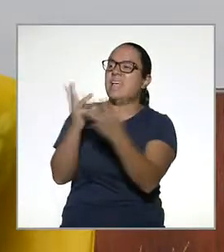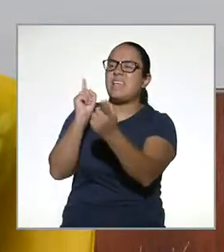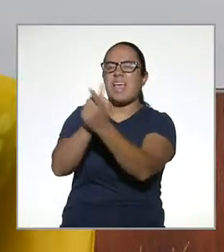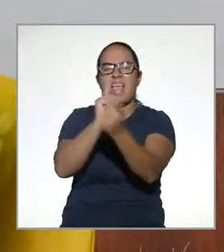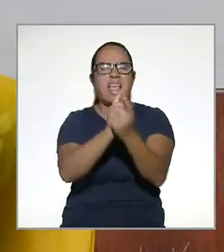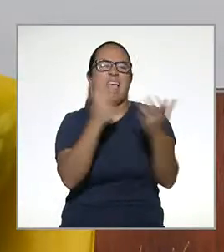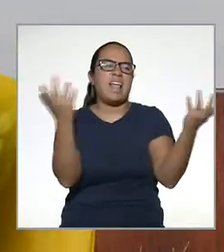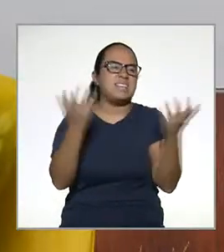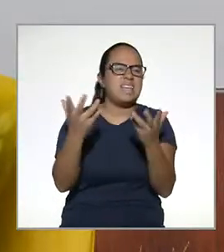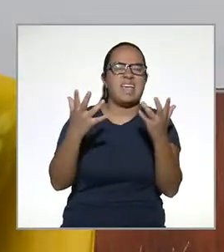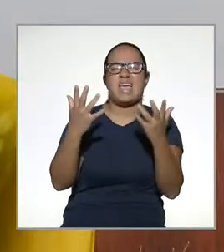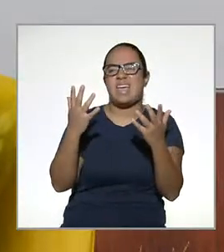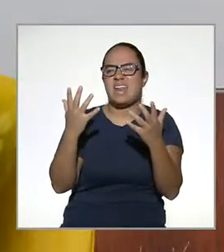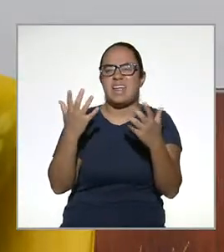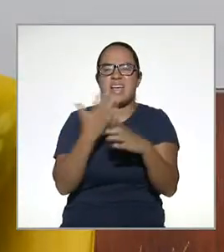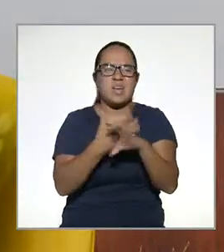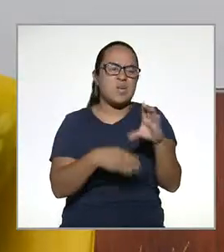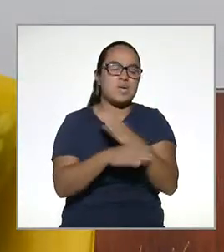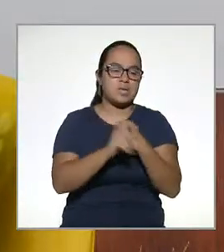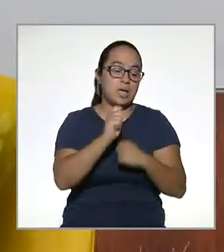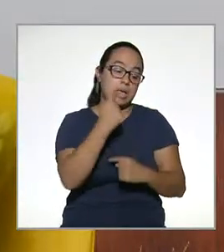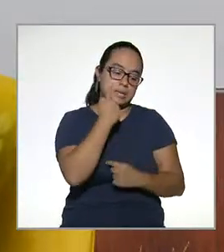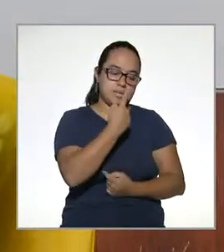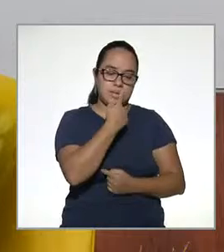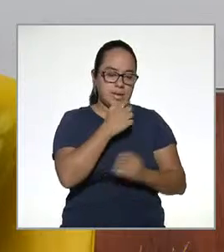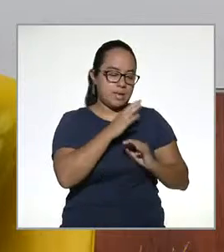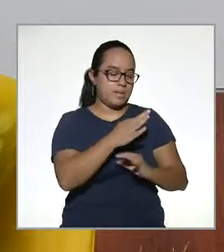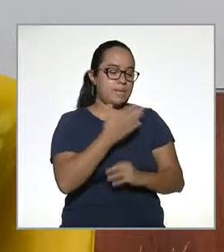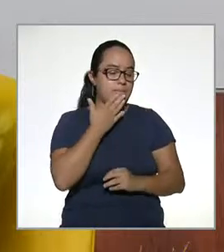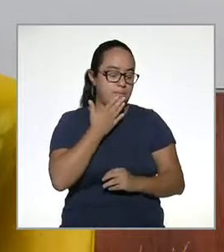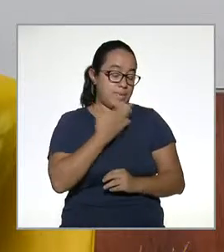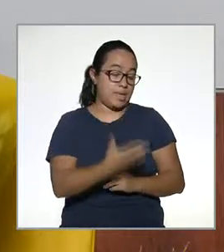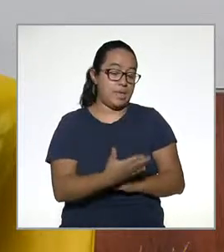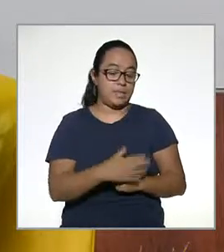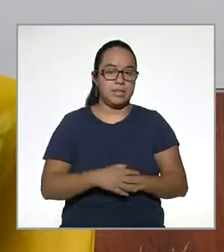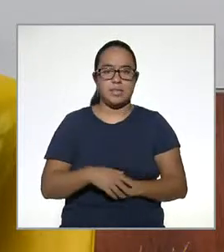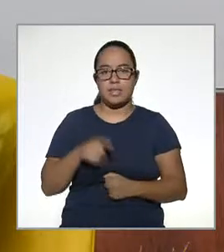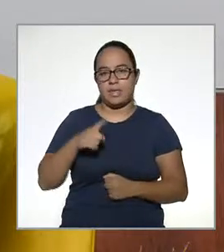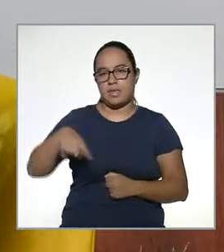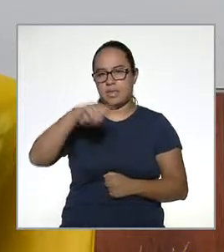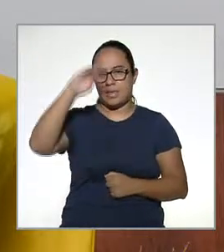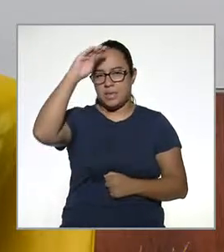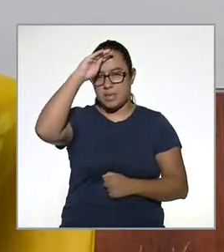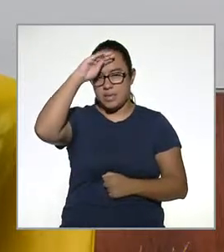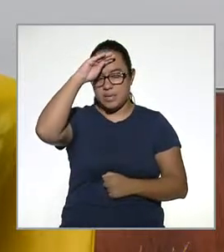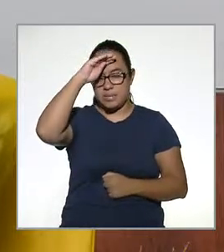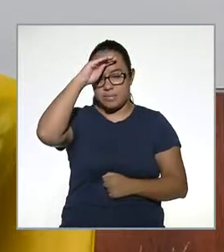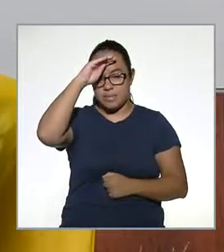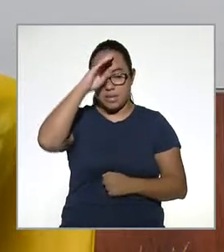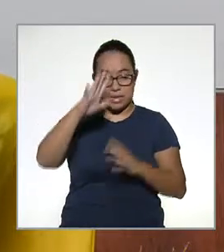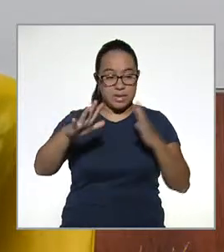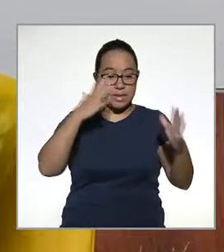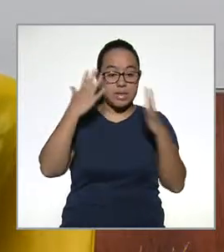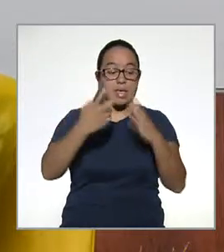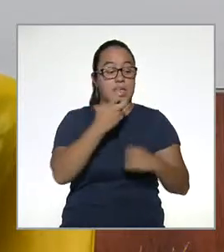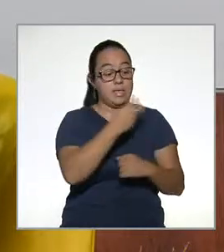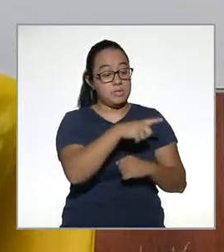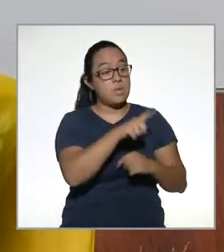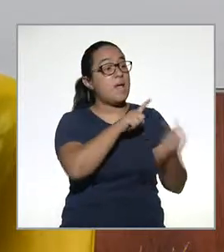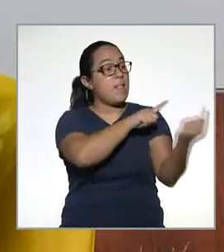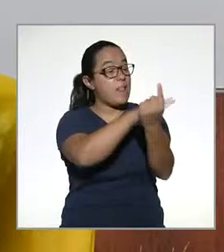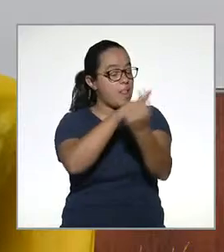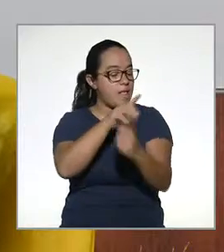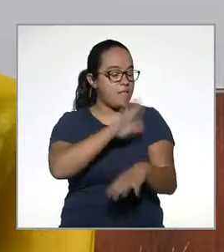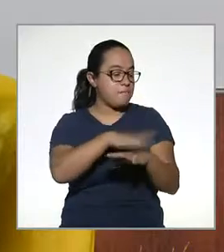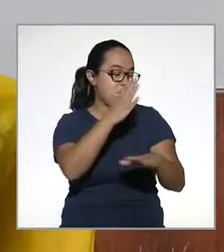muy visto por los demás, y pareciera que ser extrovertido es más exitoso que